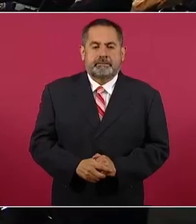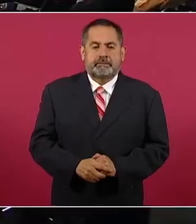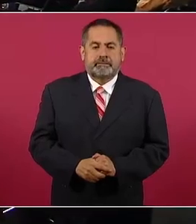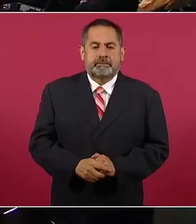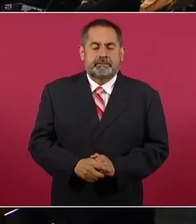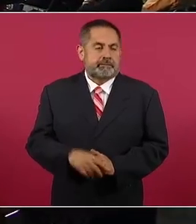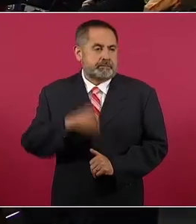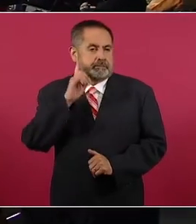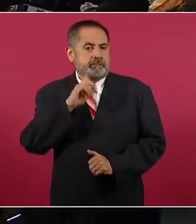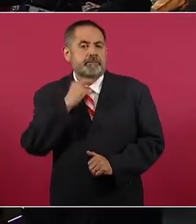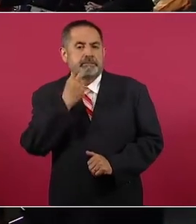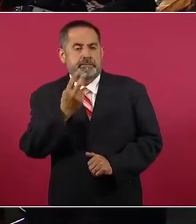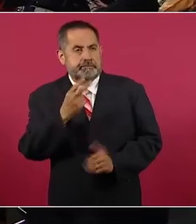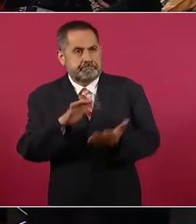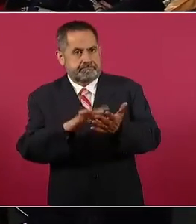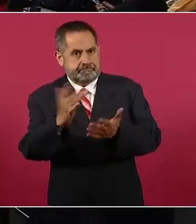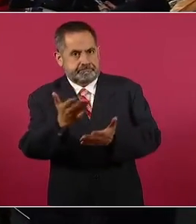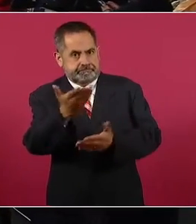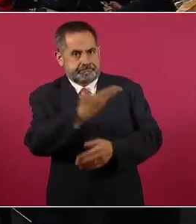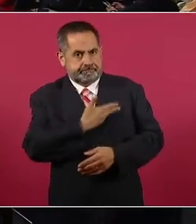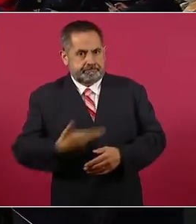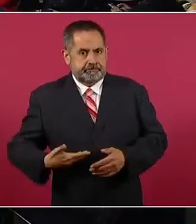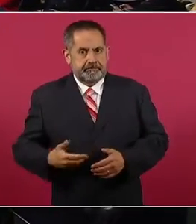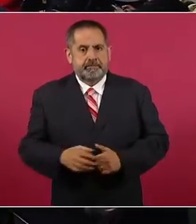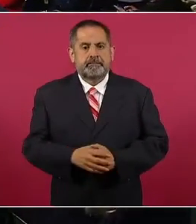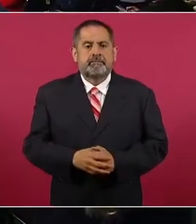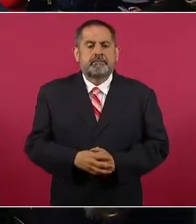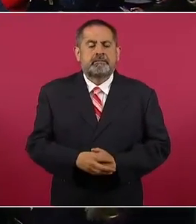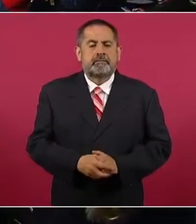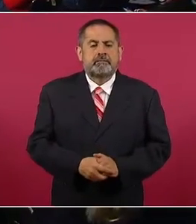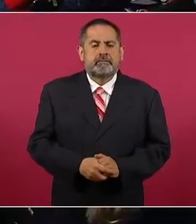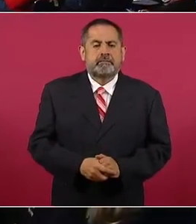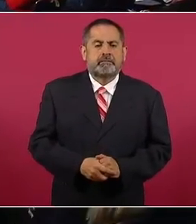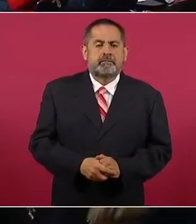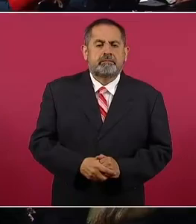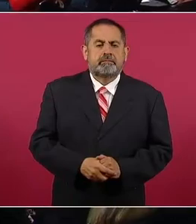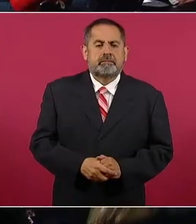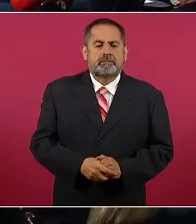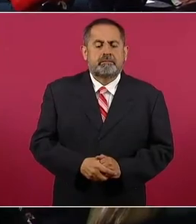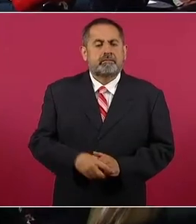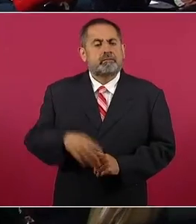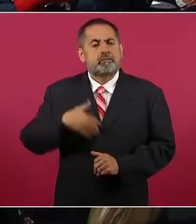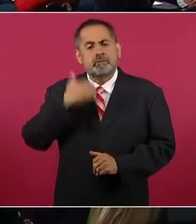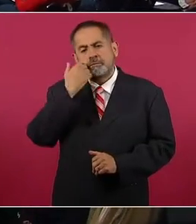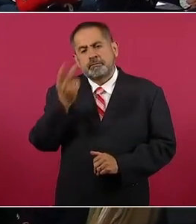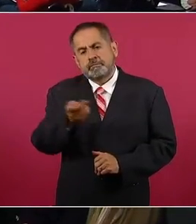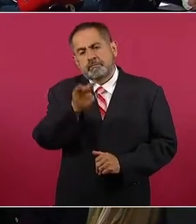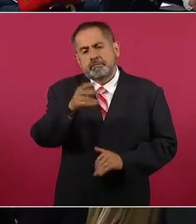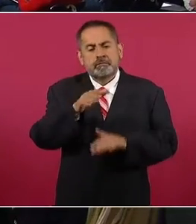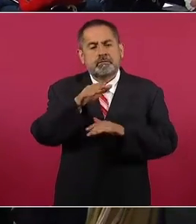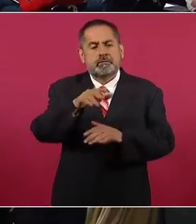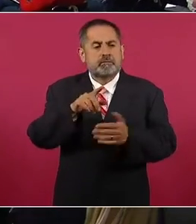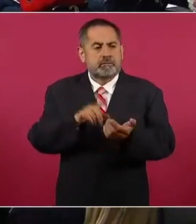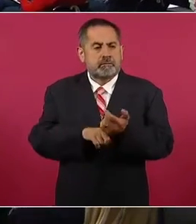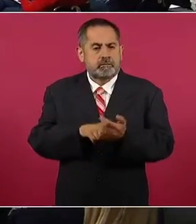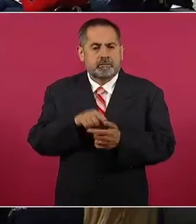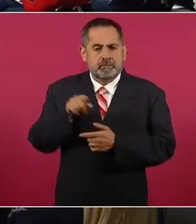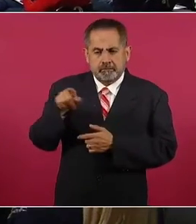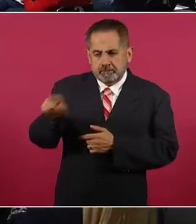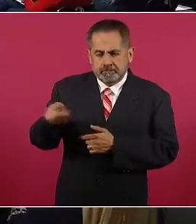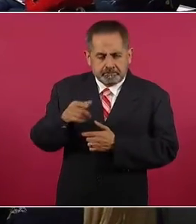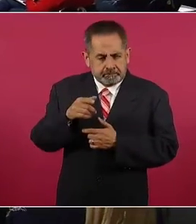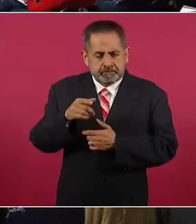Gracias, presidente. Quería yo preguntar su opinión respecto a este estudio que hizo el Centro de Estudios Económicos del Sector